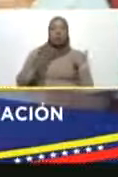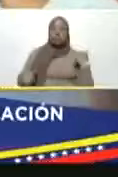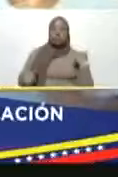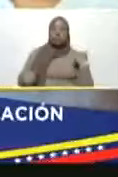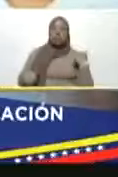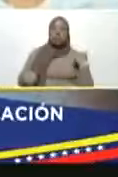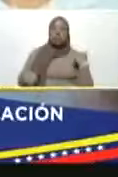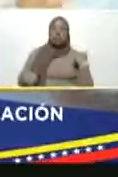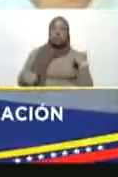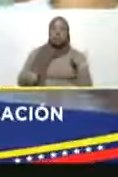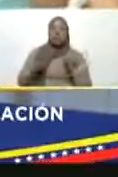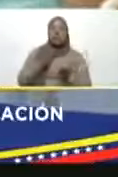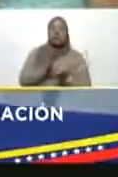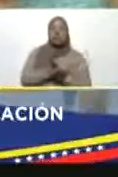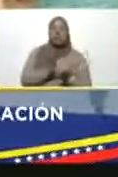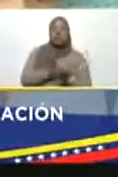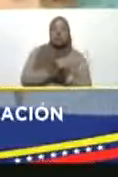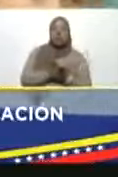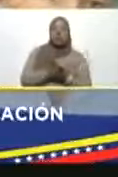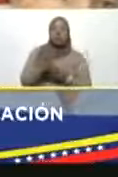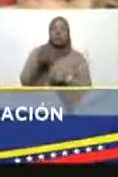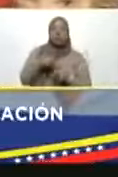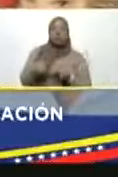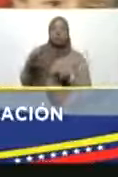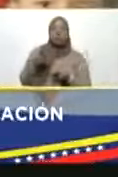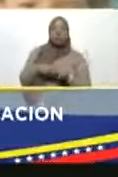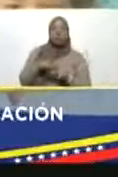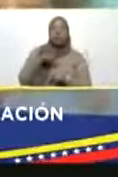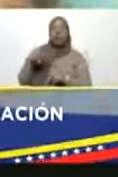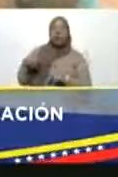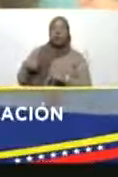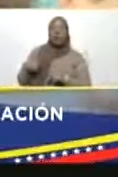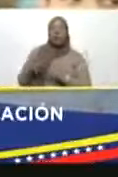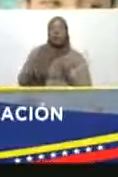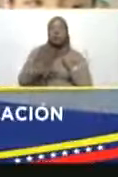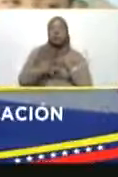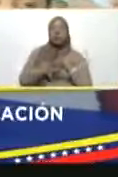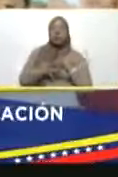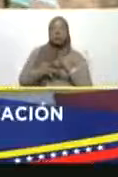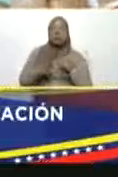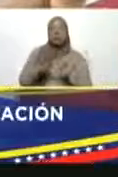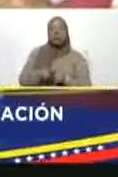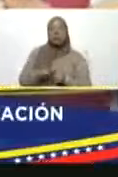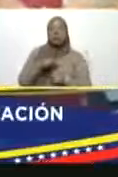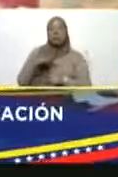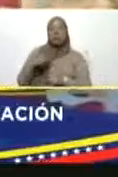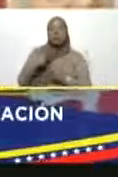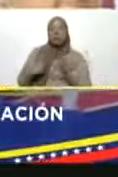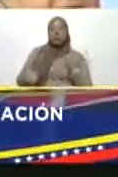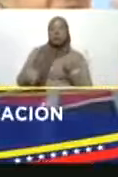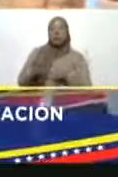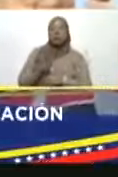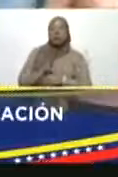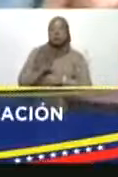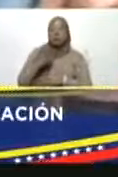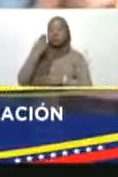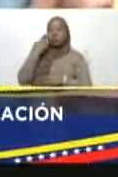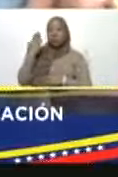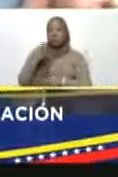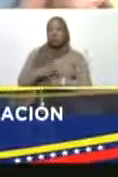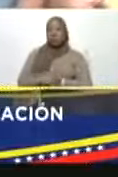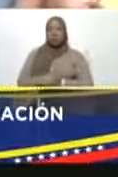realizando en las escuelas, y estos niños también van a la escuela técnica. Vamos adelante, presidente.